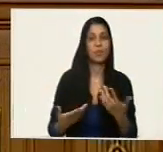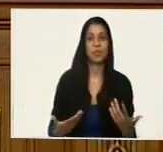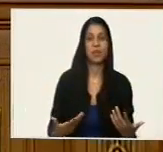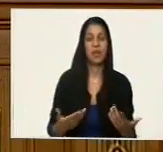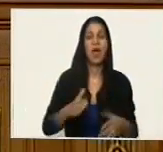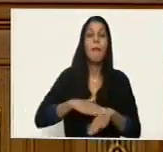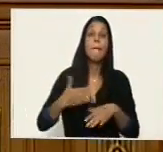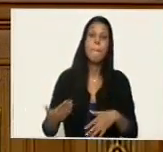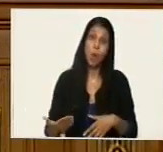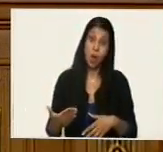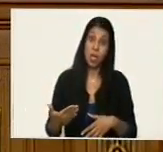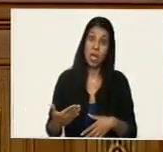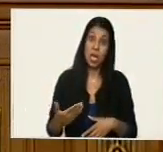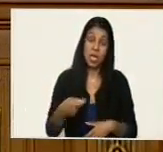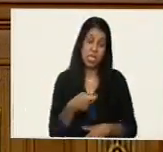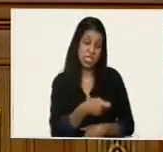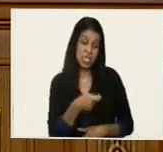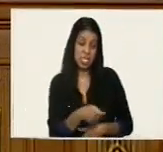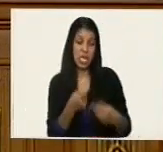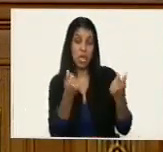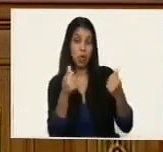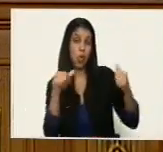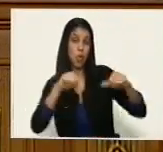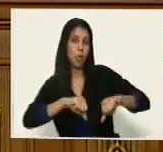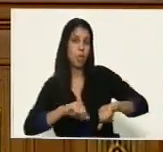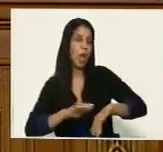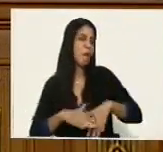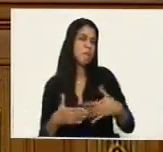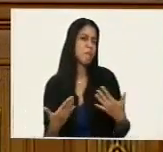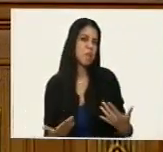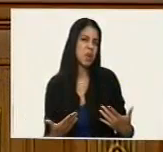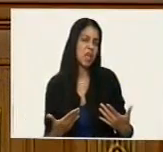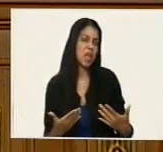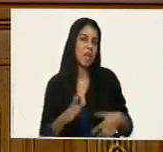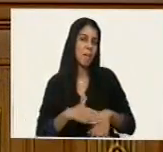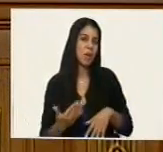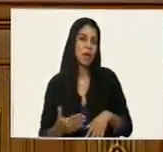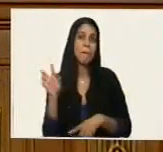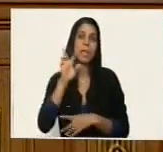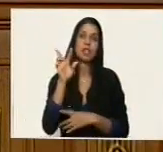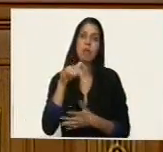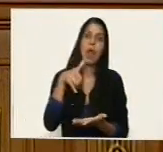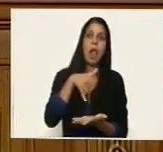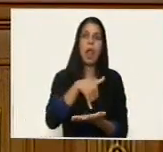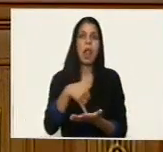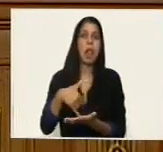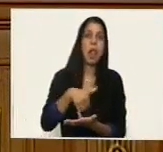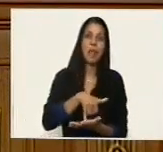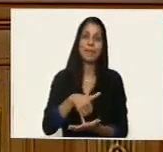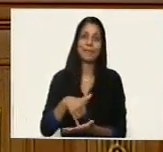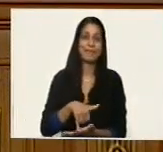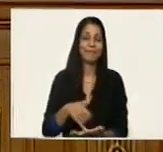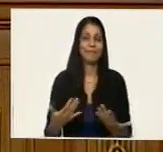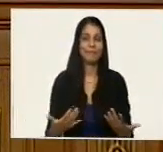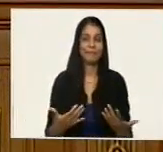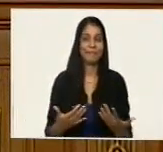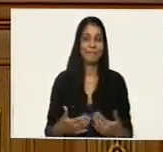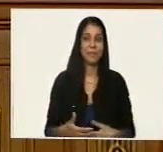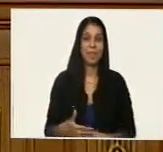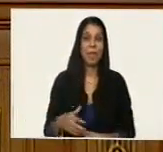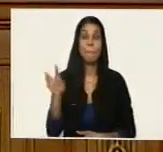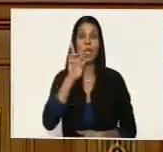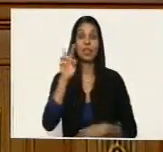Porque la guerra económica, parte del daño que nos hace porque somos vulnerables. Porque nuestra economía,